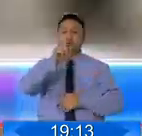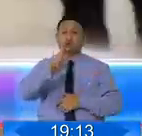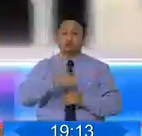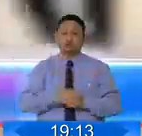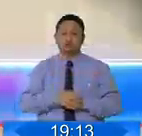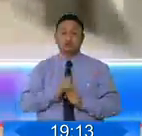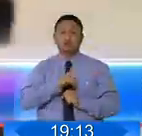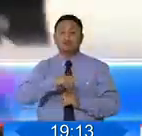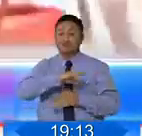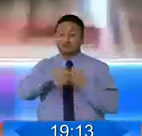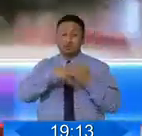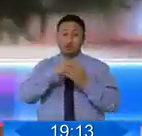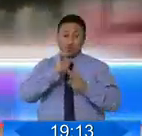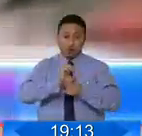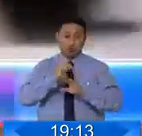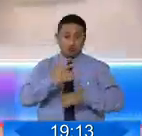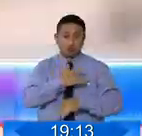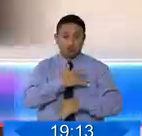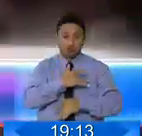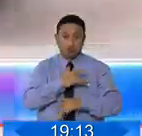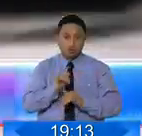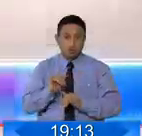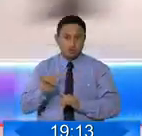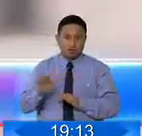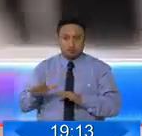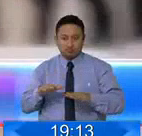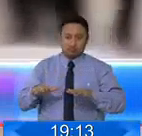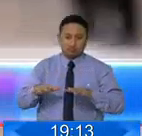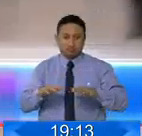gran parte del país.